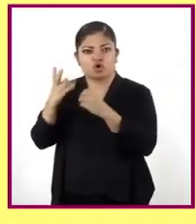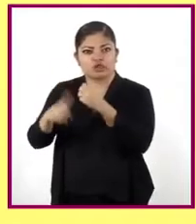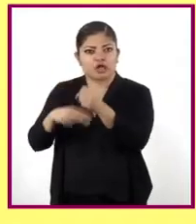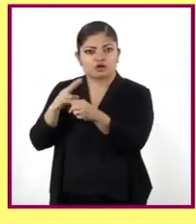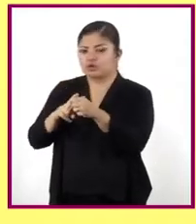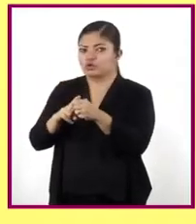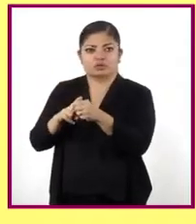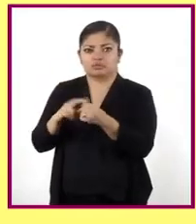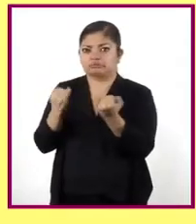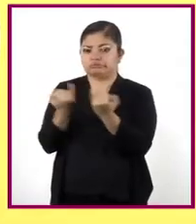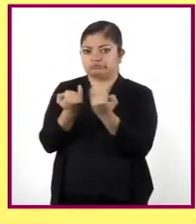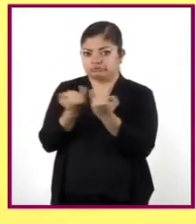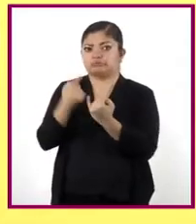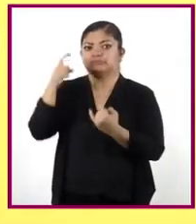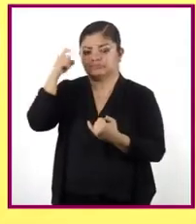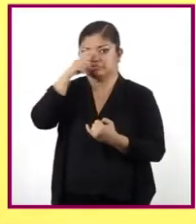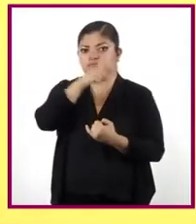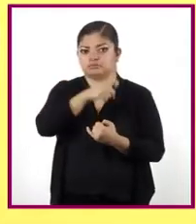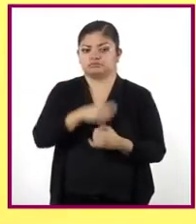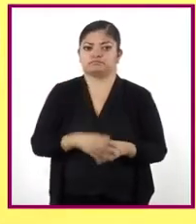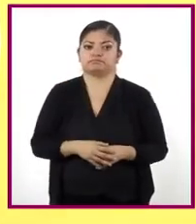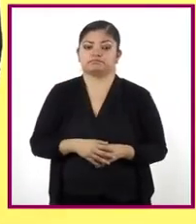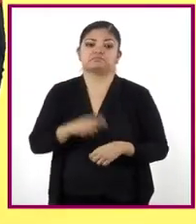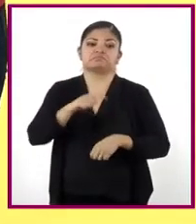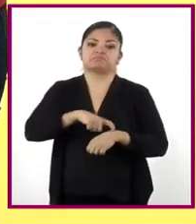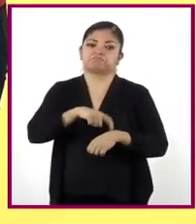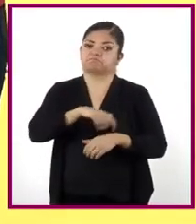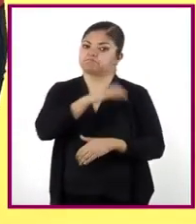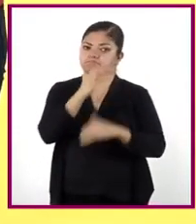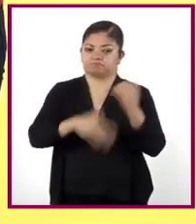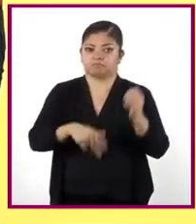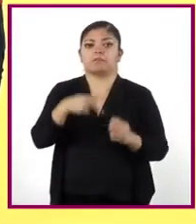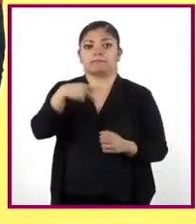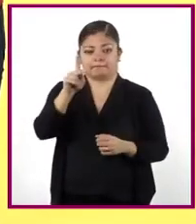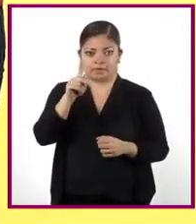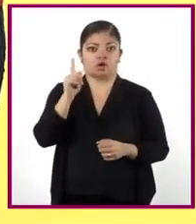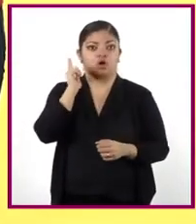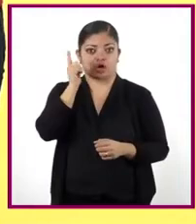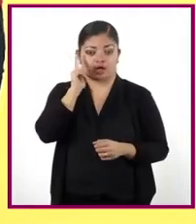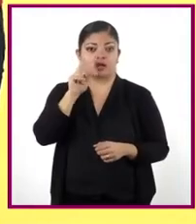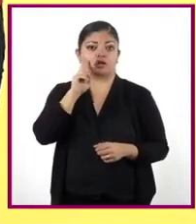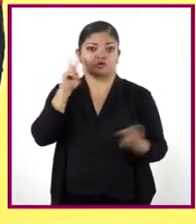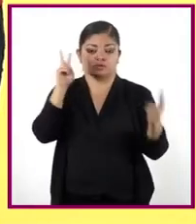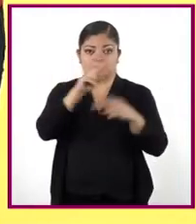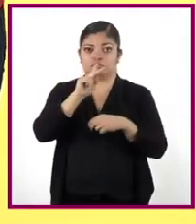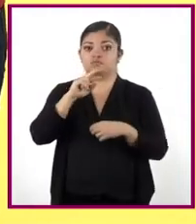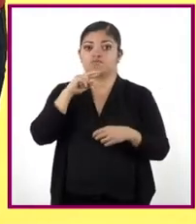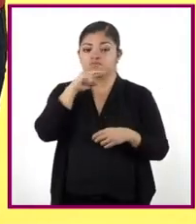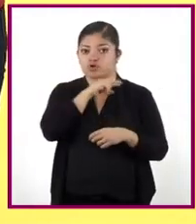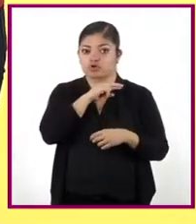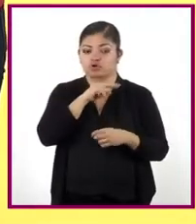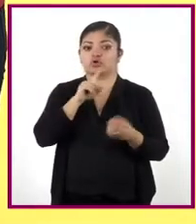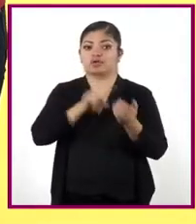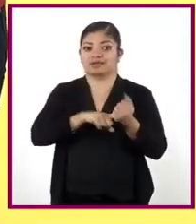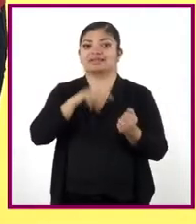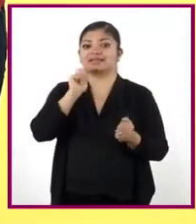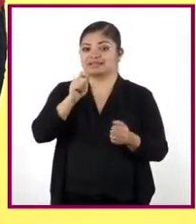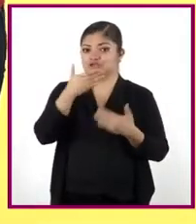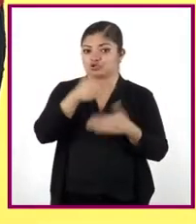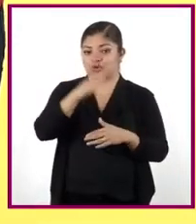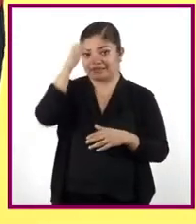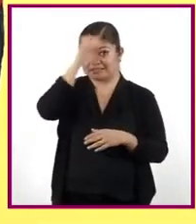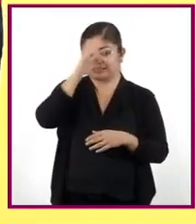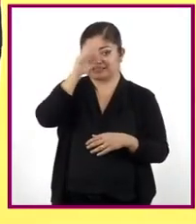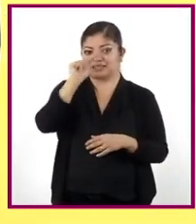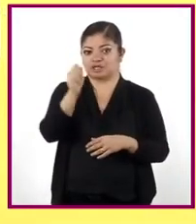nuevos desafíos. El tiempo se nos ha acabado, pero las y los esperamos en la siguiente sesión de Ciencias y Tecnología,